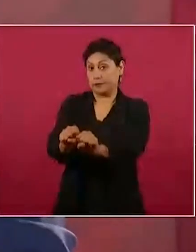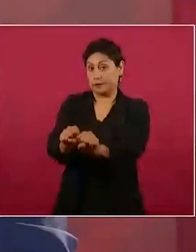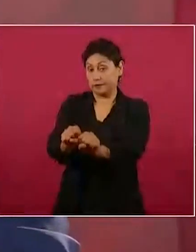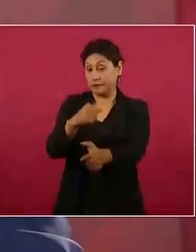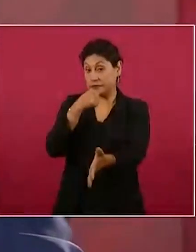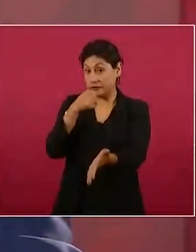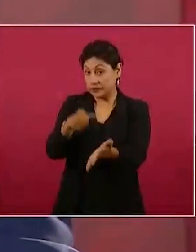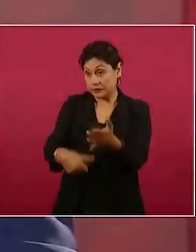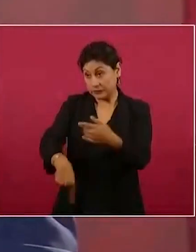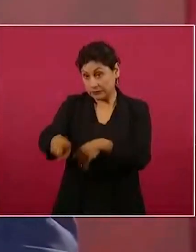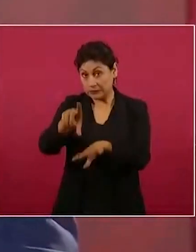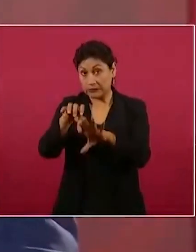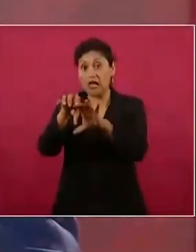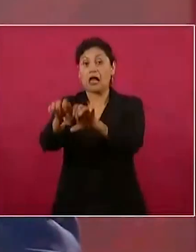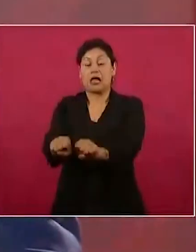por